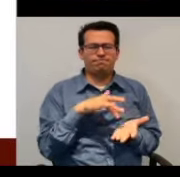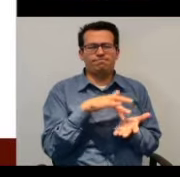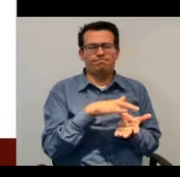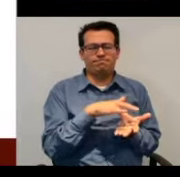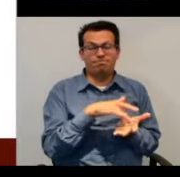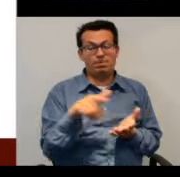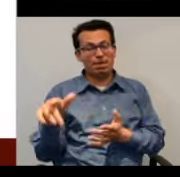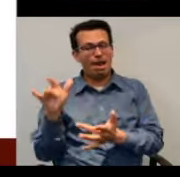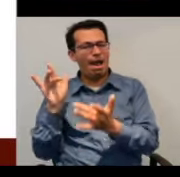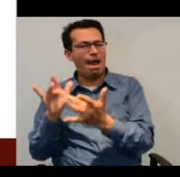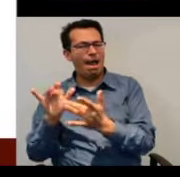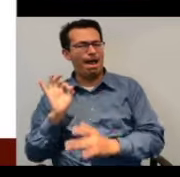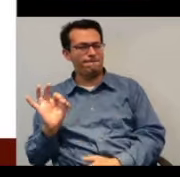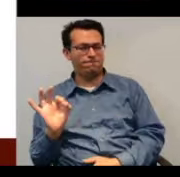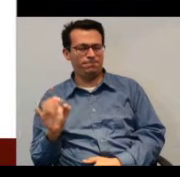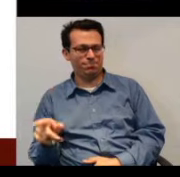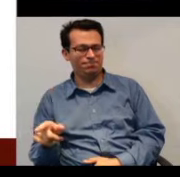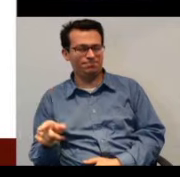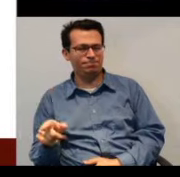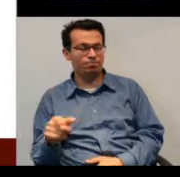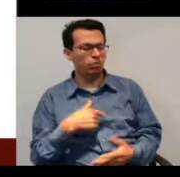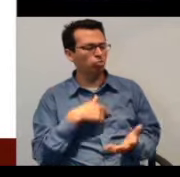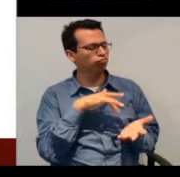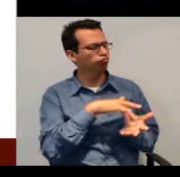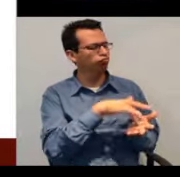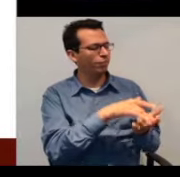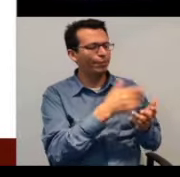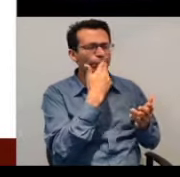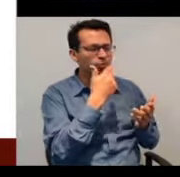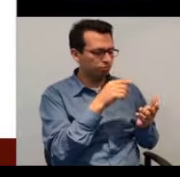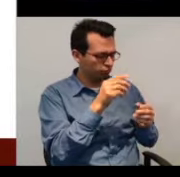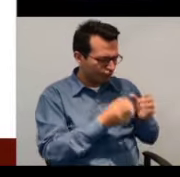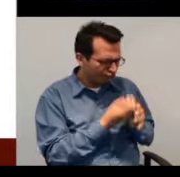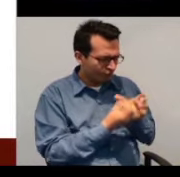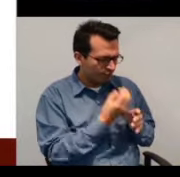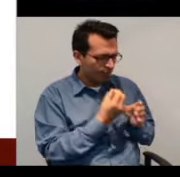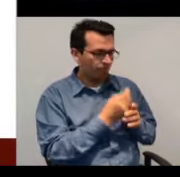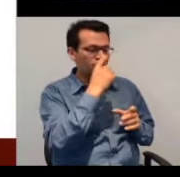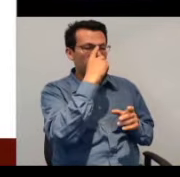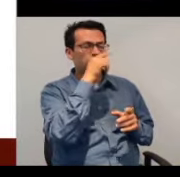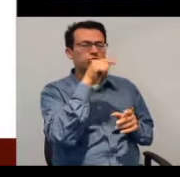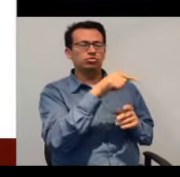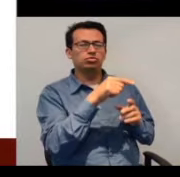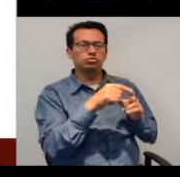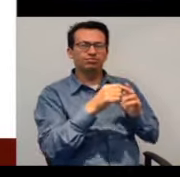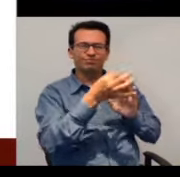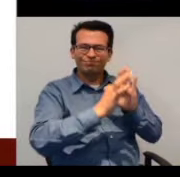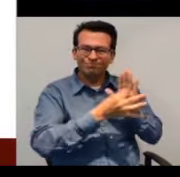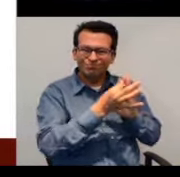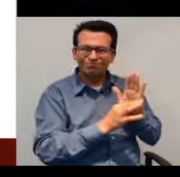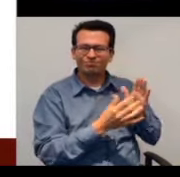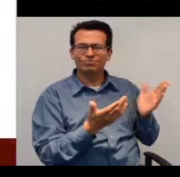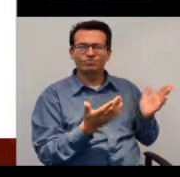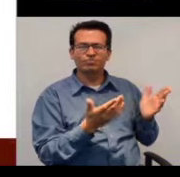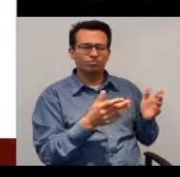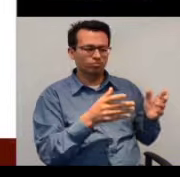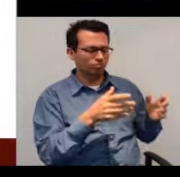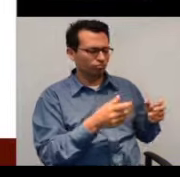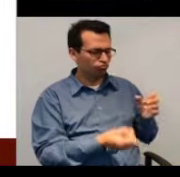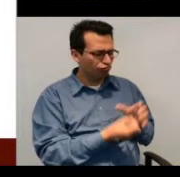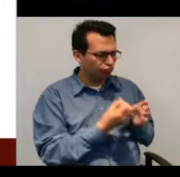no hay pertinencia en la manera como la docencia se flexibiliza, si no hay pertinencia en la manera como los procesos académicos